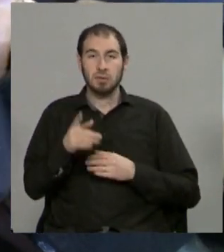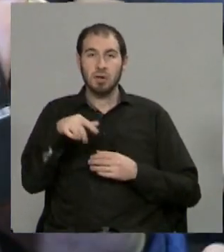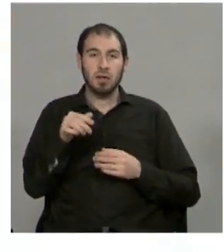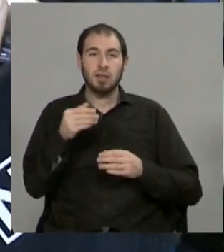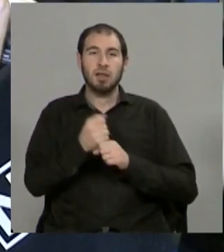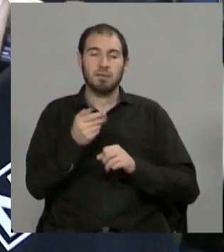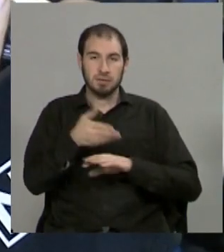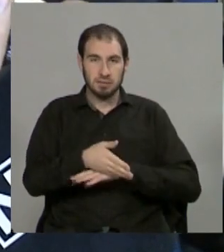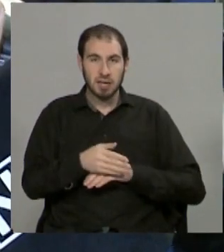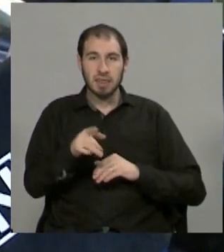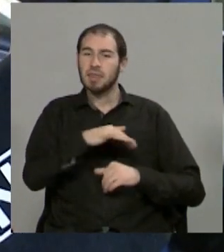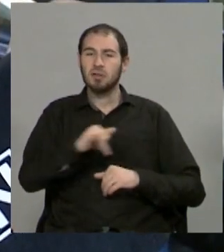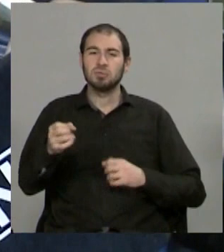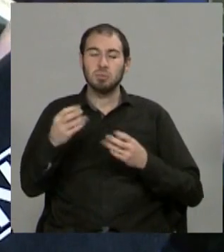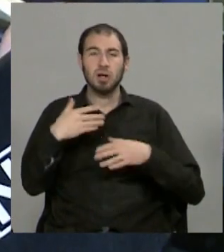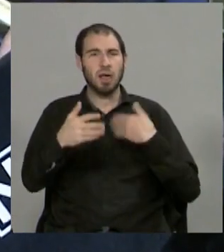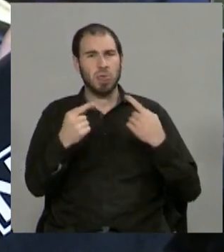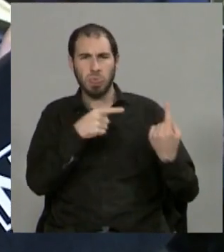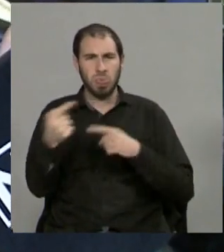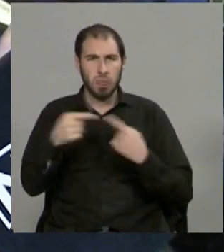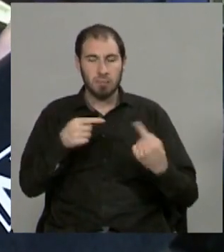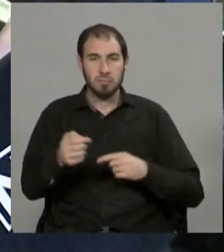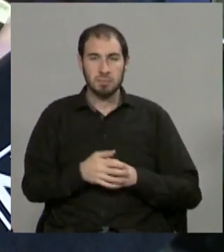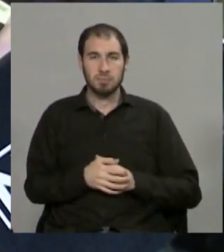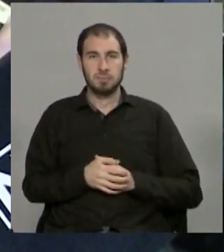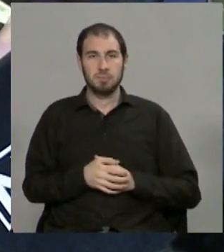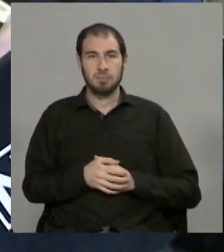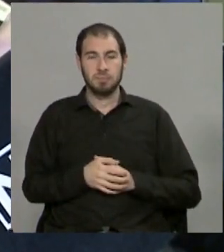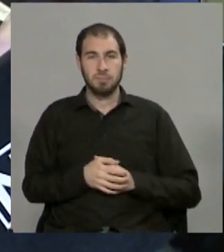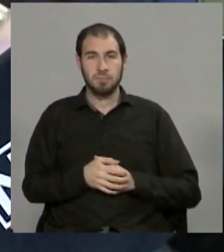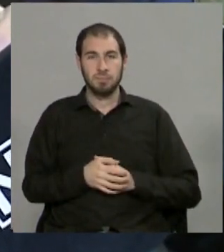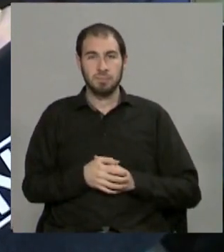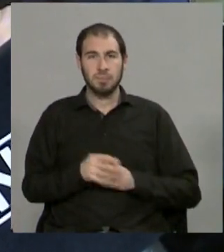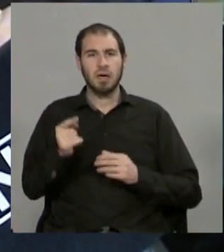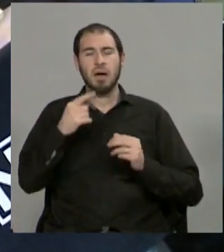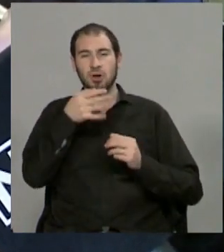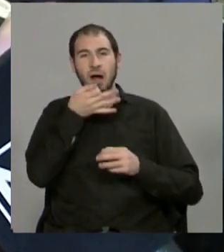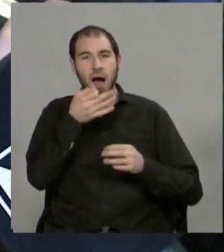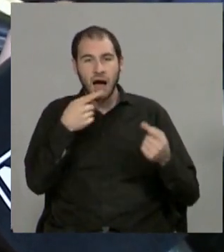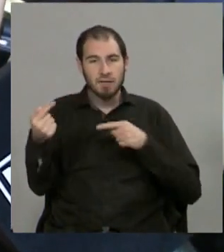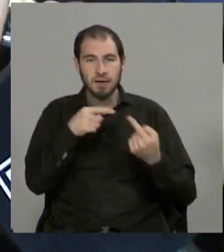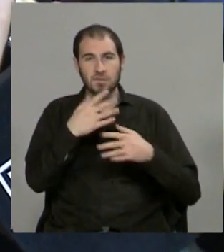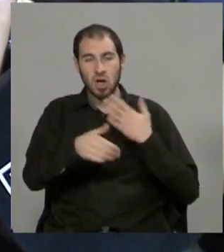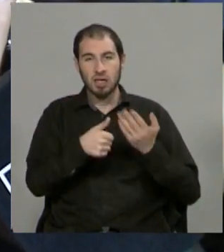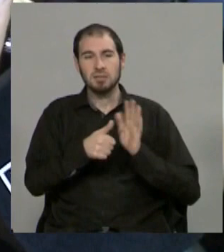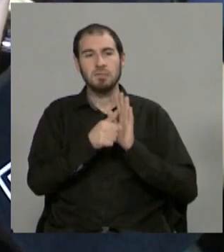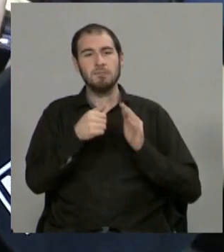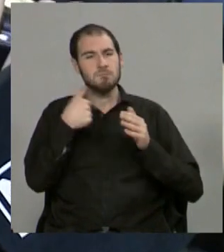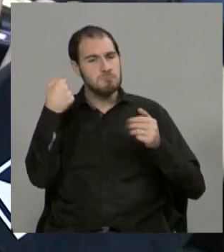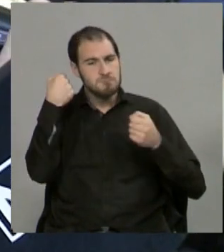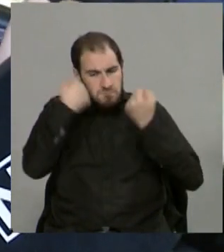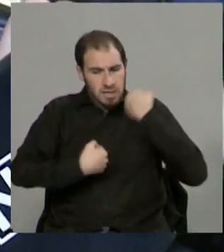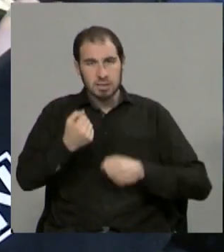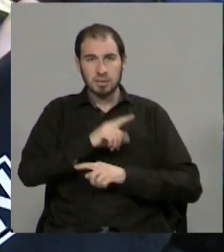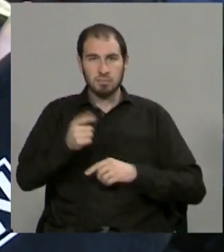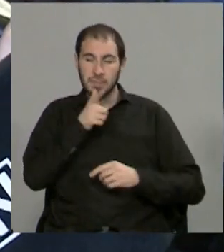trabajando. Es una denuncia por una discusión y tal vez un tema verbal de violencia no física. Eso es lo